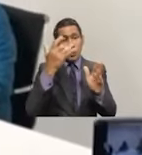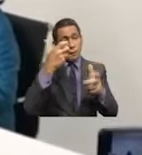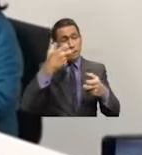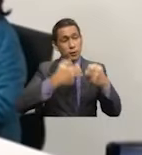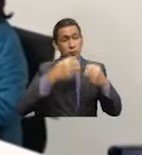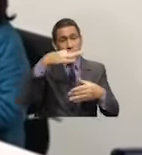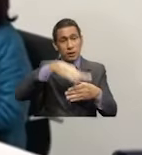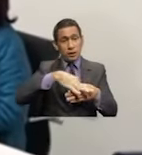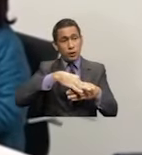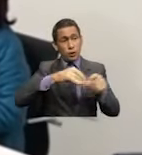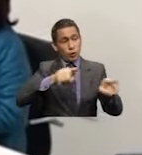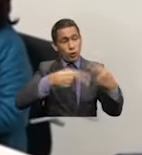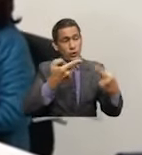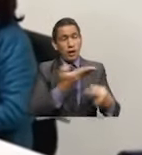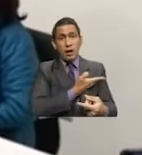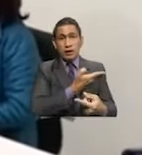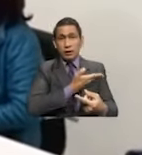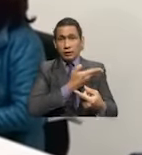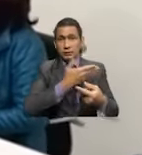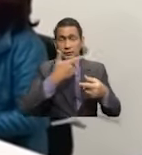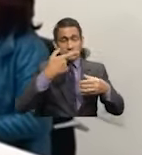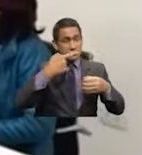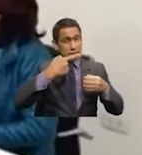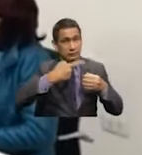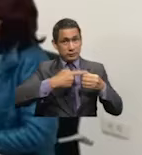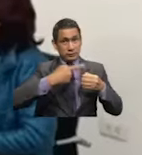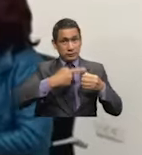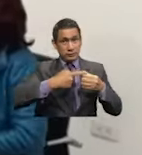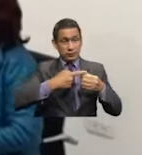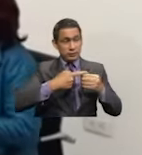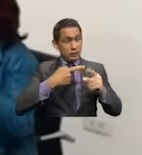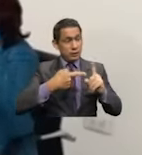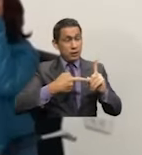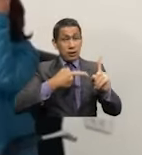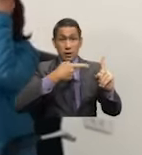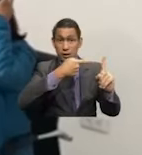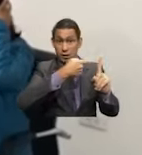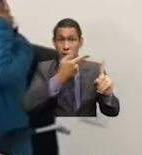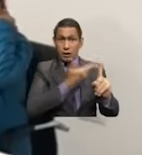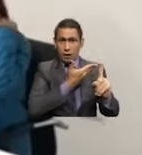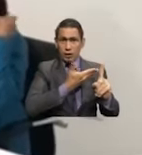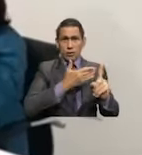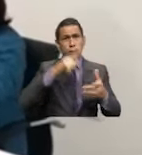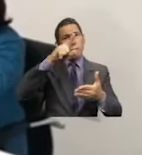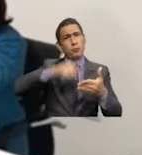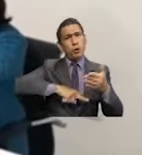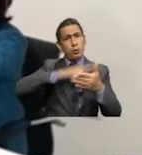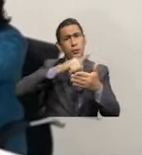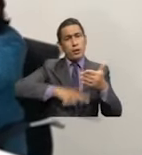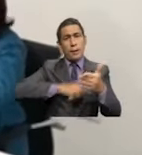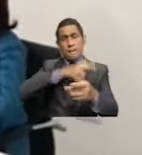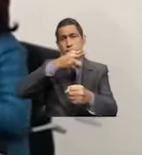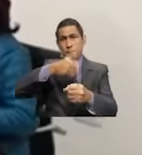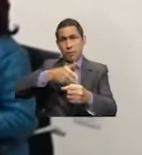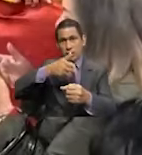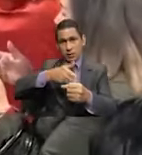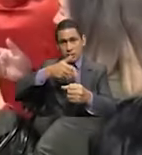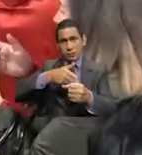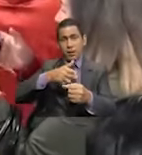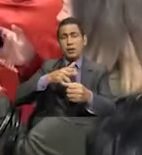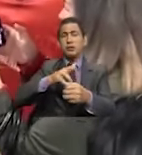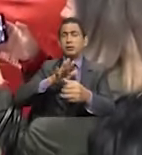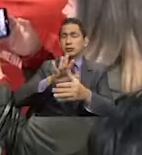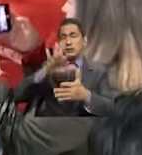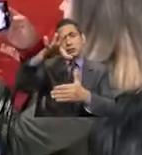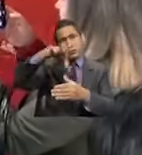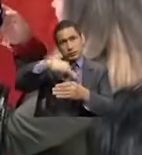Muñoz. Señalaron en la demanda que al ser un servidor público en ejercicio de sus funciones, no podía inducir el voto a favor de